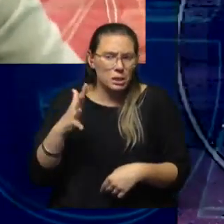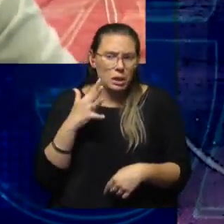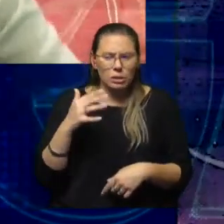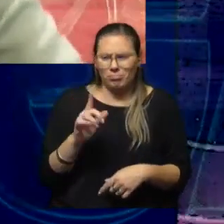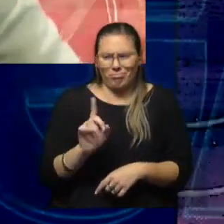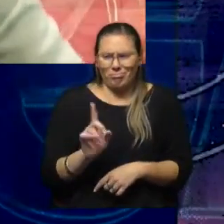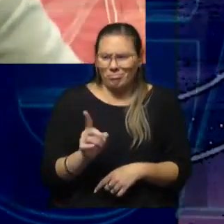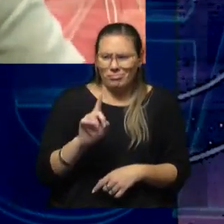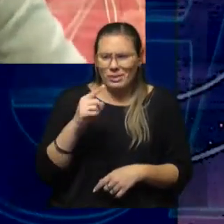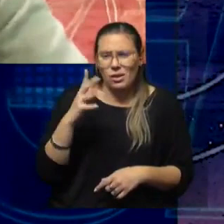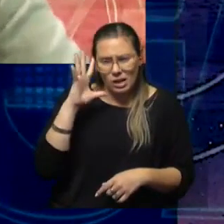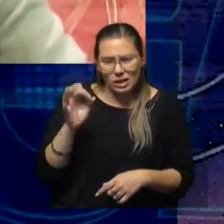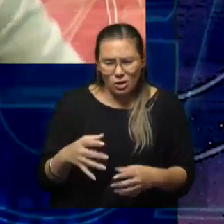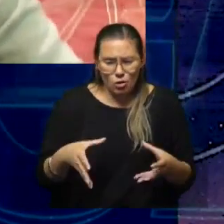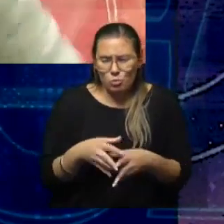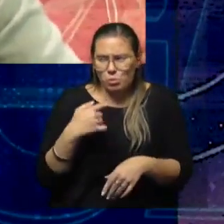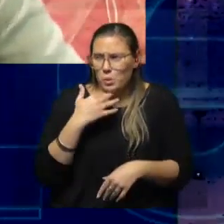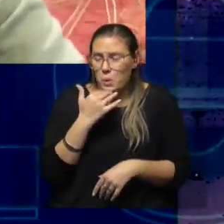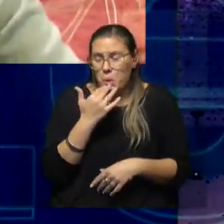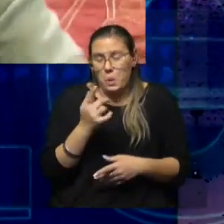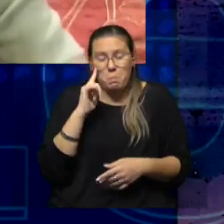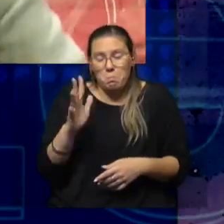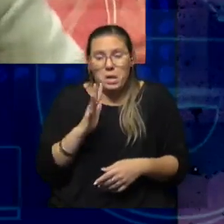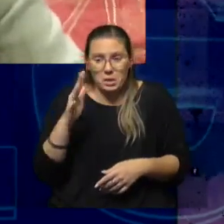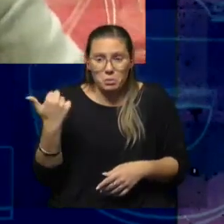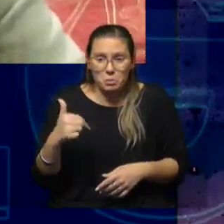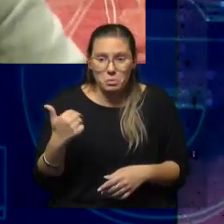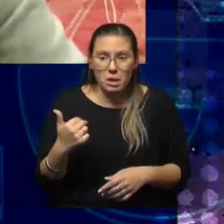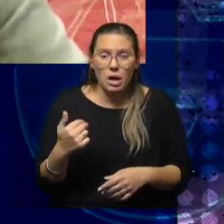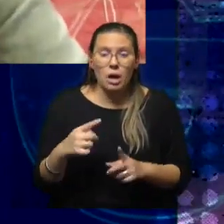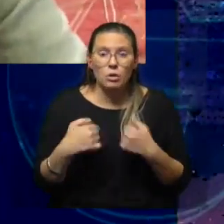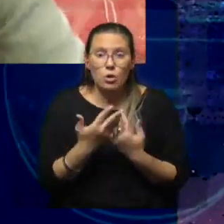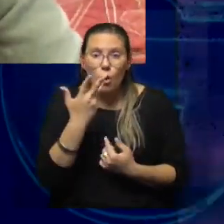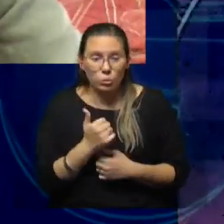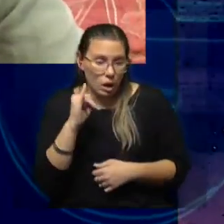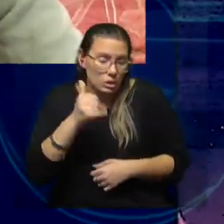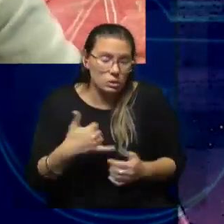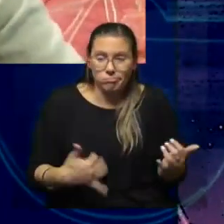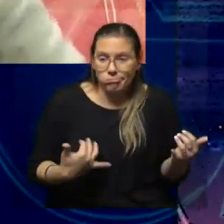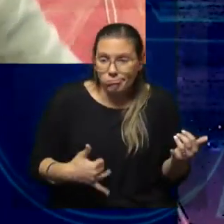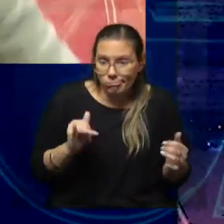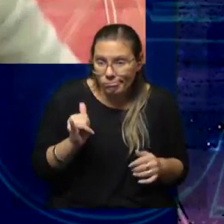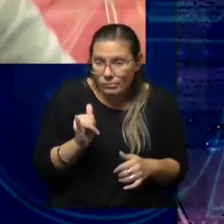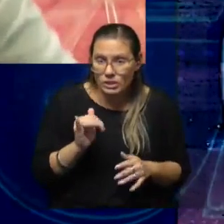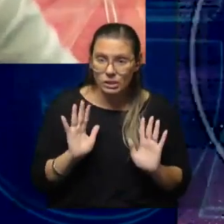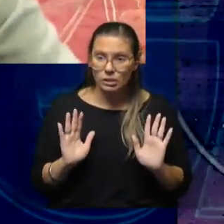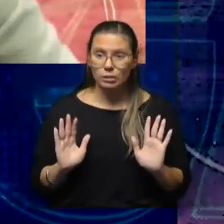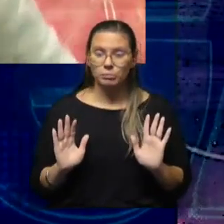teníamos ni idea, no creo que nadie tuviera idea. Nosotros nos gustaba lo que hacíamos y